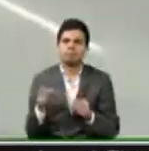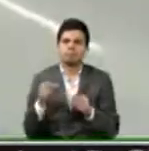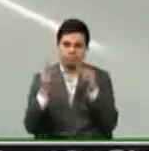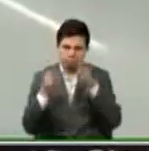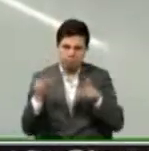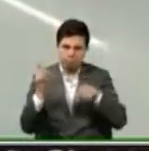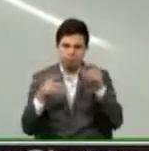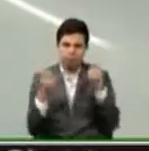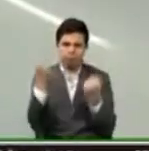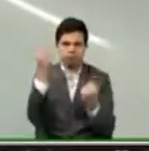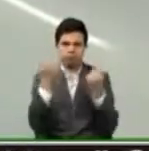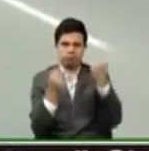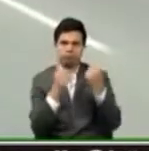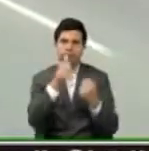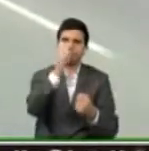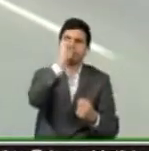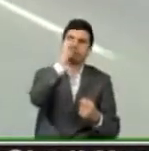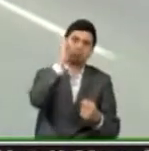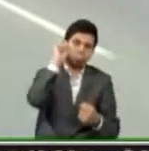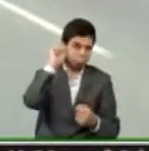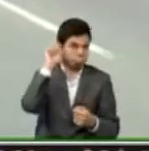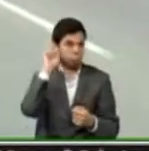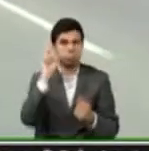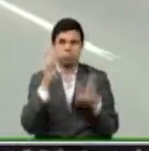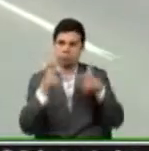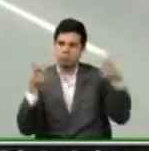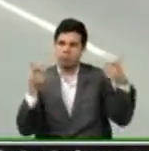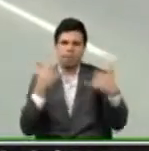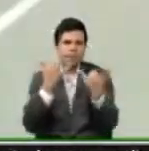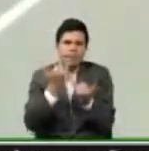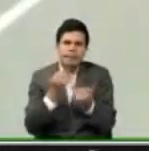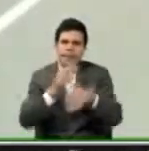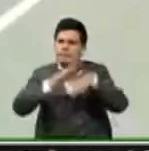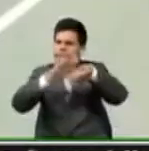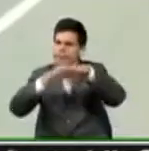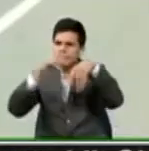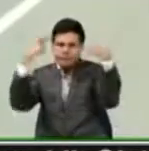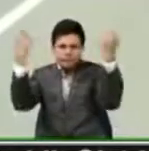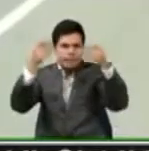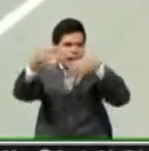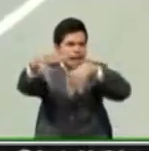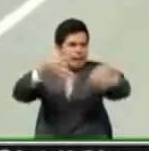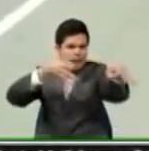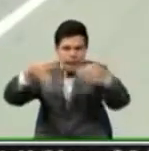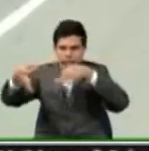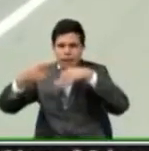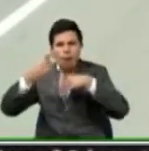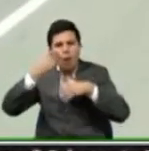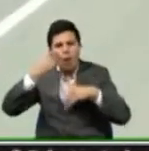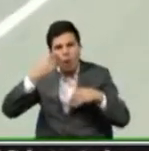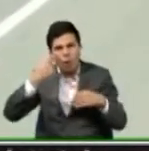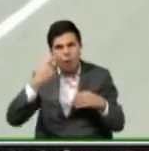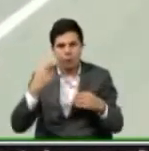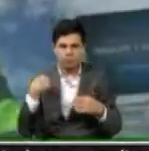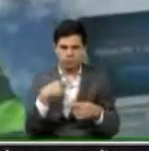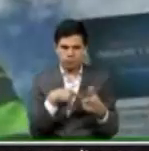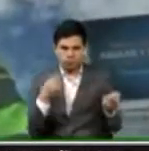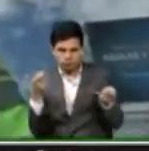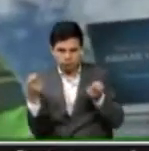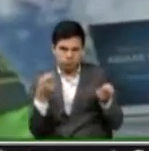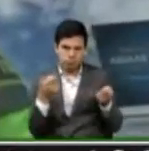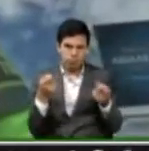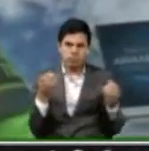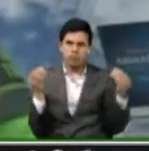personas conduciendo bajo efectos de embriaguez. A pesar de todas las campañas de sensibilización y los controles que nosotros realizamos,